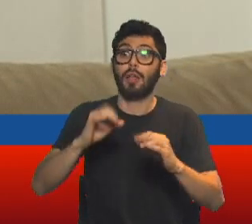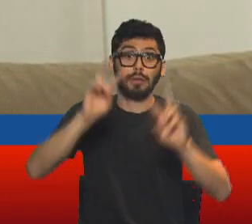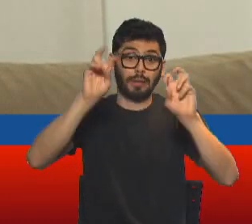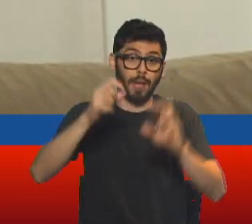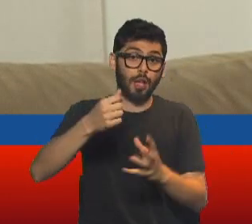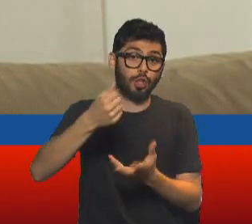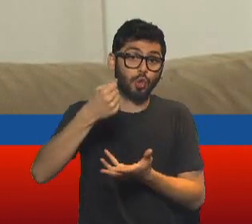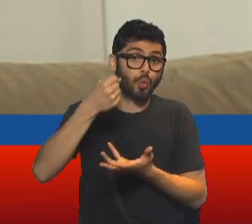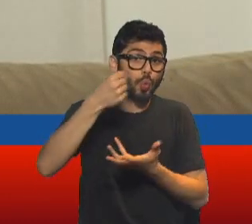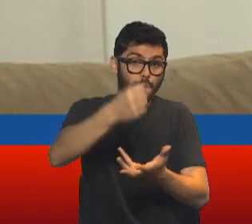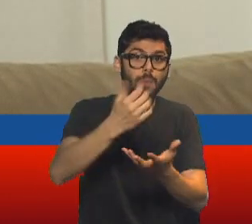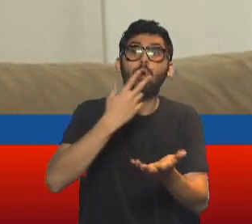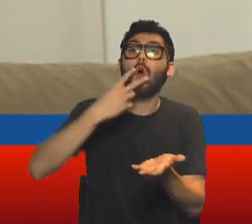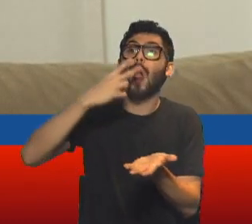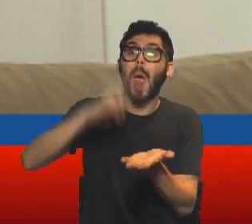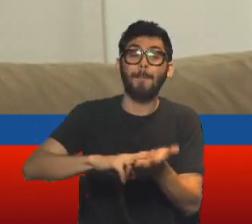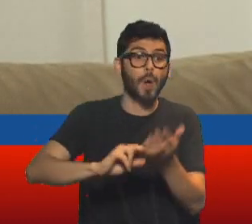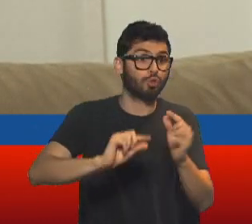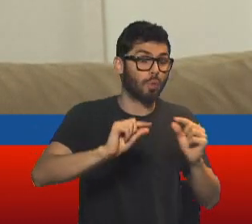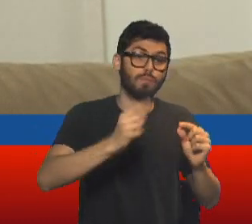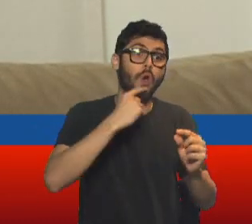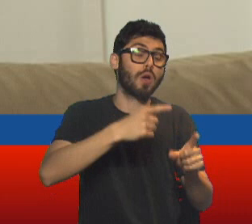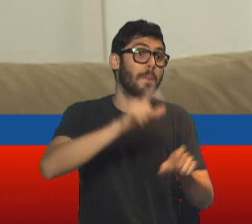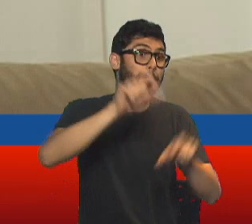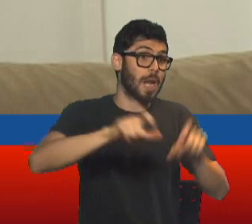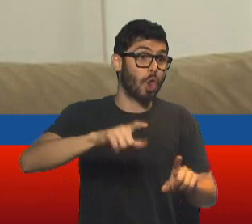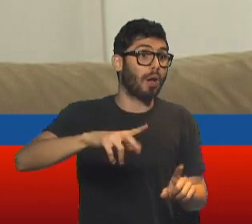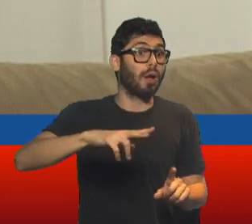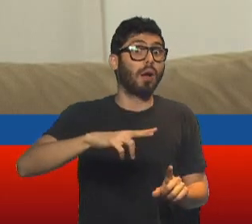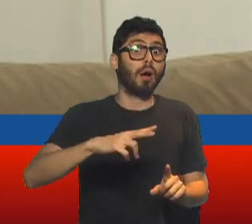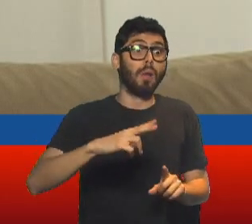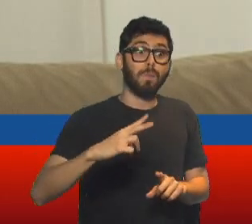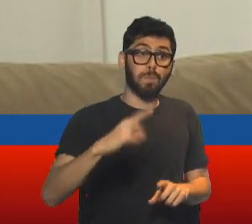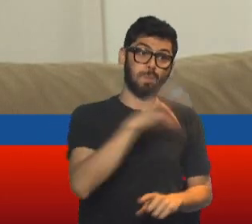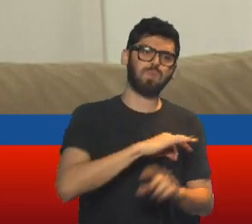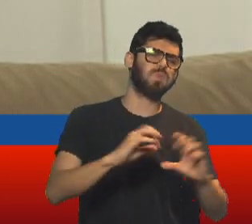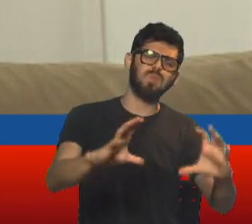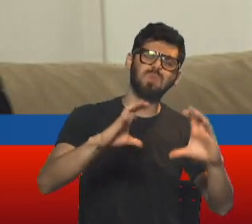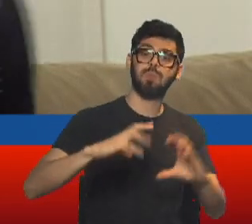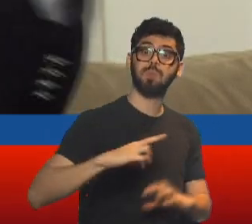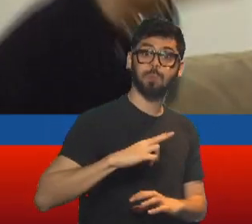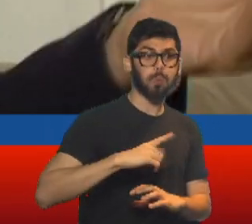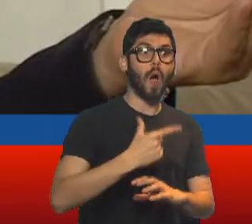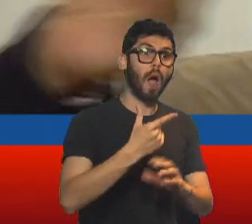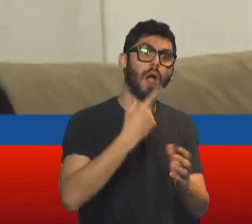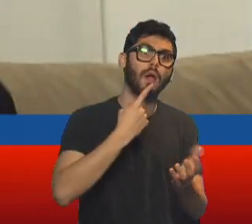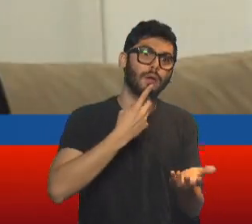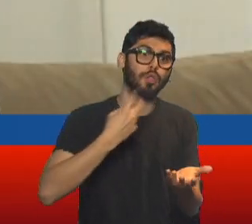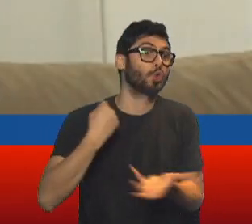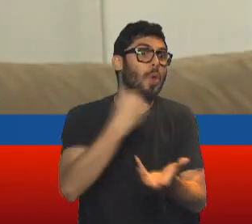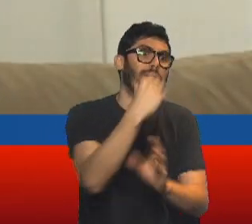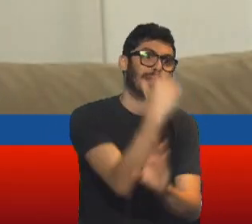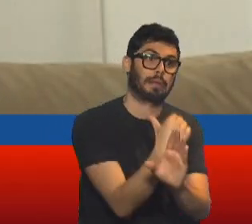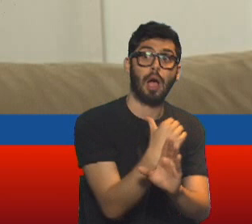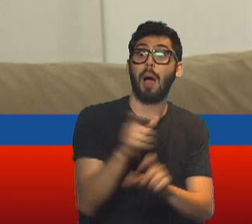cuestión de segmentar las tarifas, que lo que más paguen, que lo que más ganan, se le aumenten las tarifas y que subsidiemos a los que menos tienen.